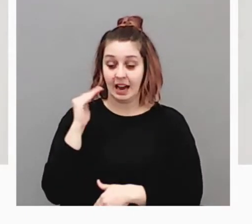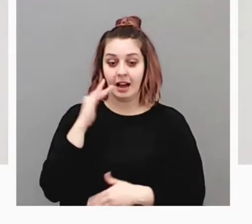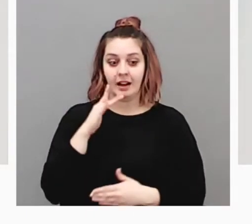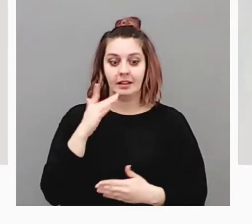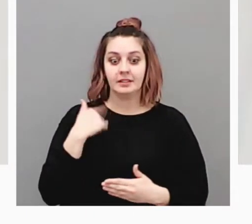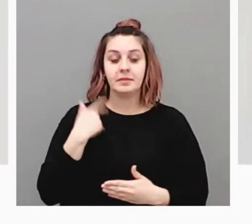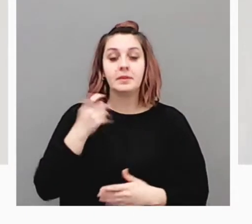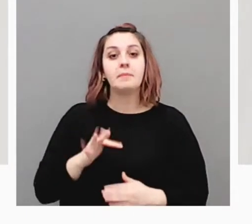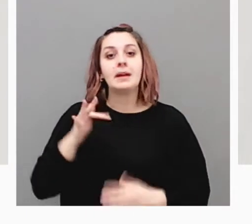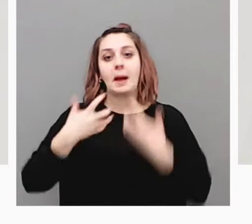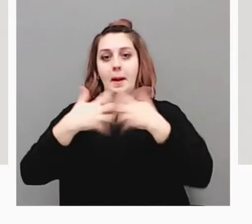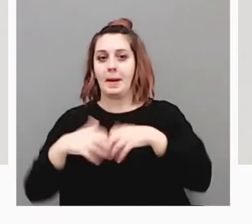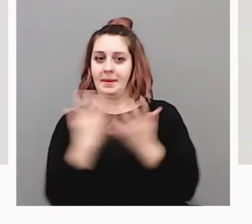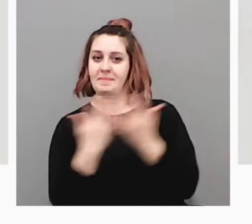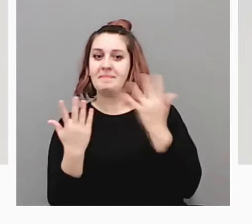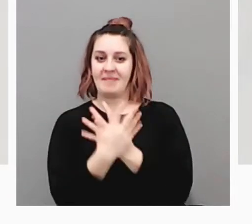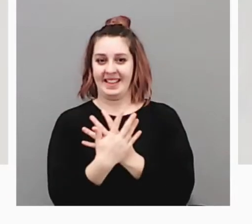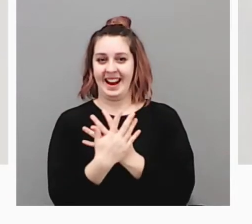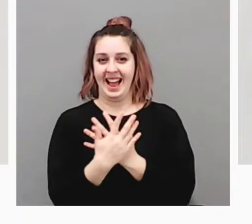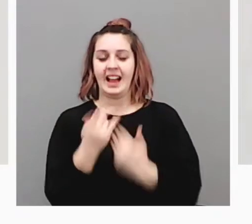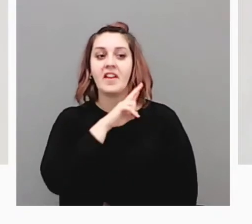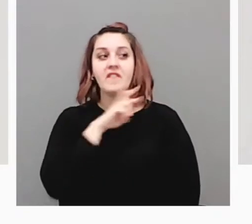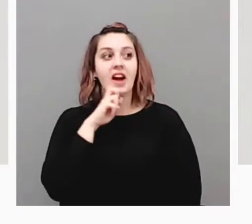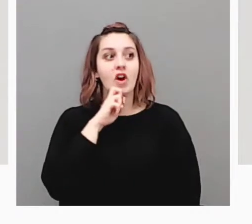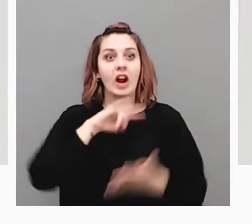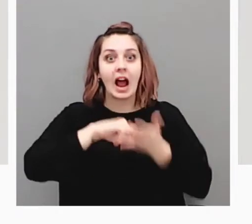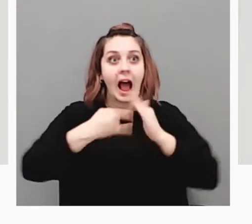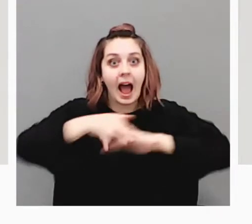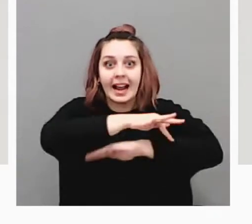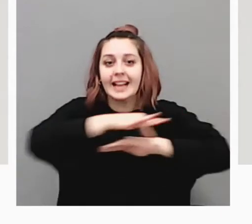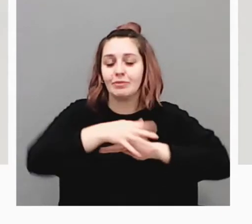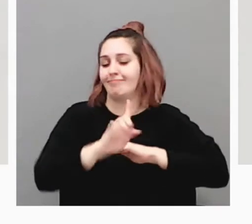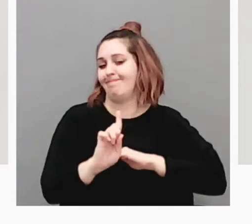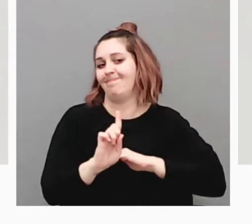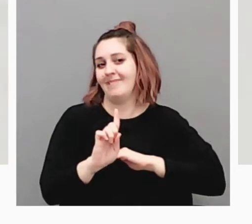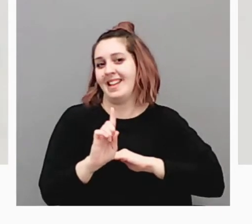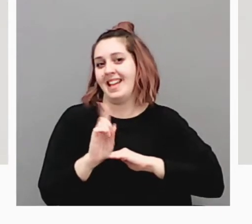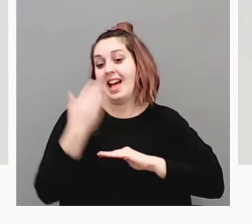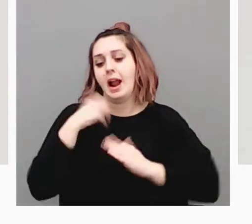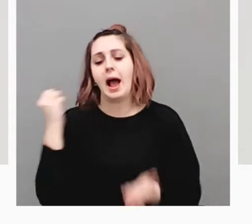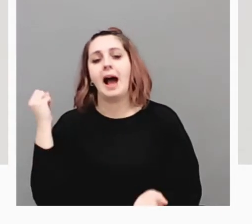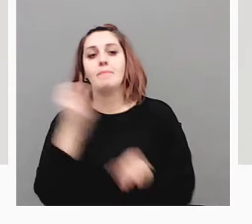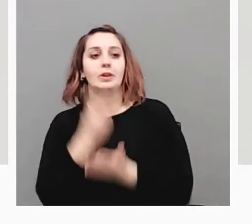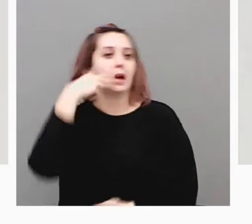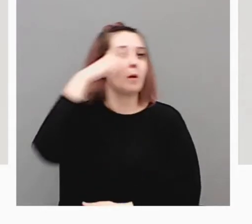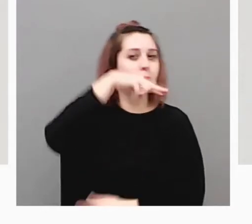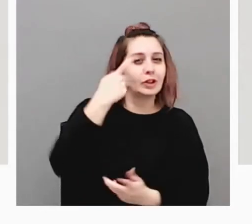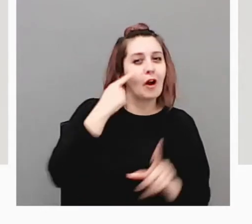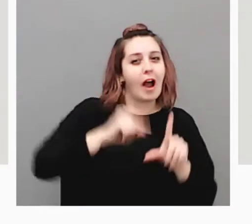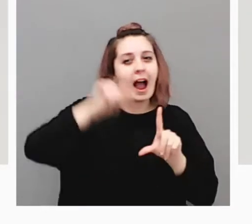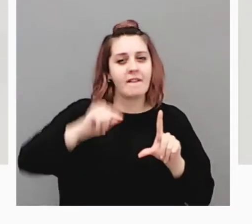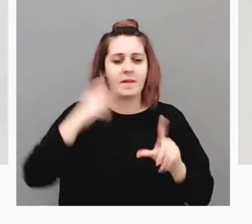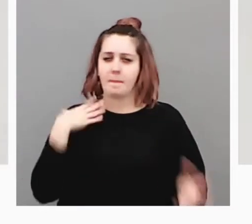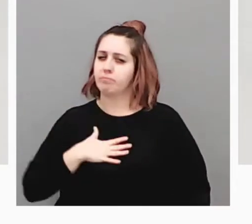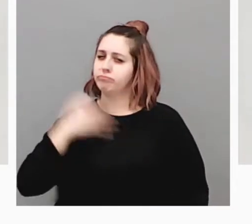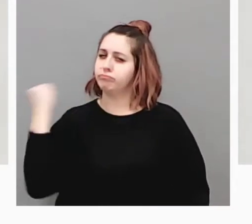con la maquinaria. Aquí el valor reside no en la arquitectura, sino en esa apuesta museográfica valiente